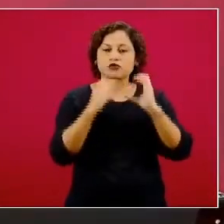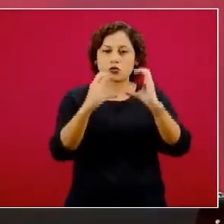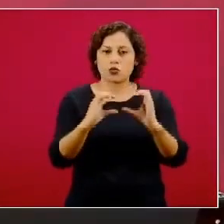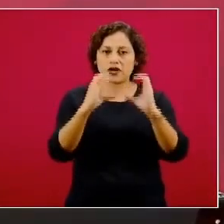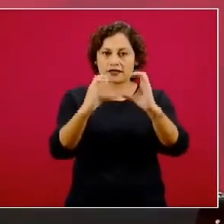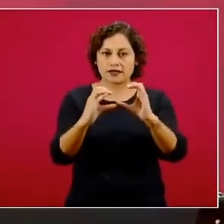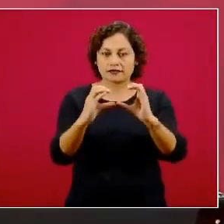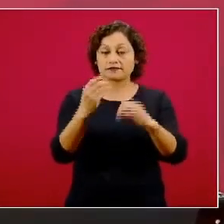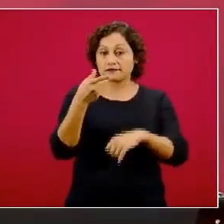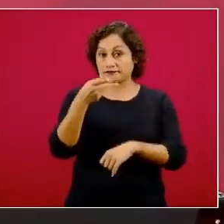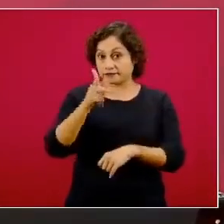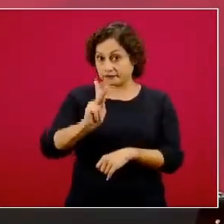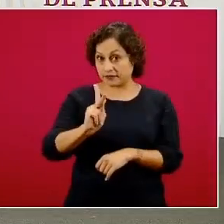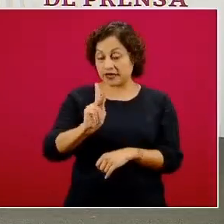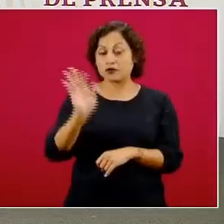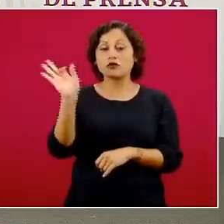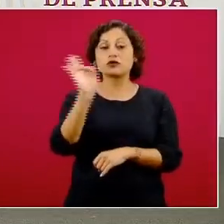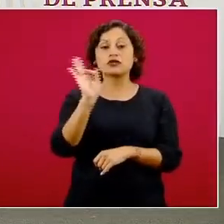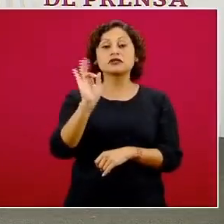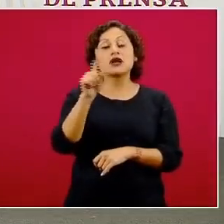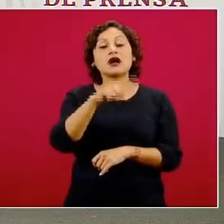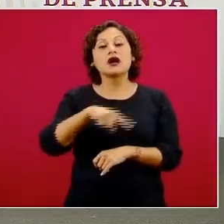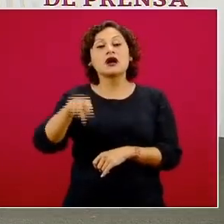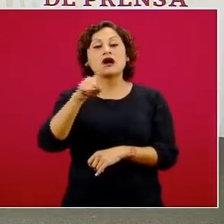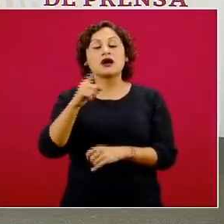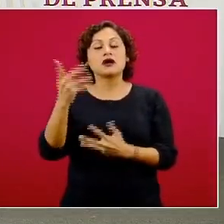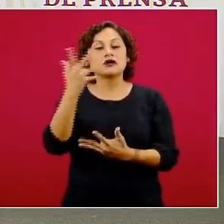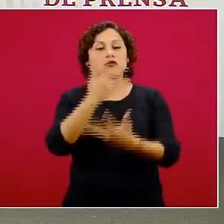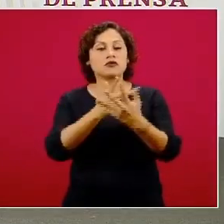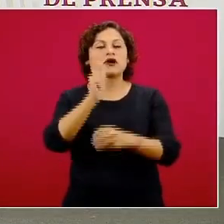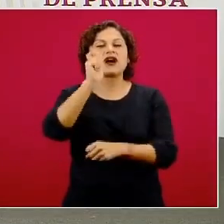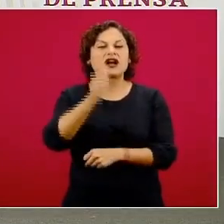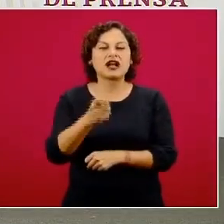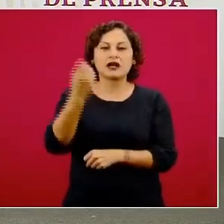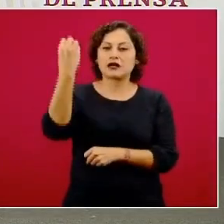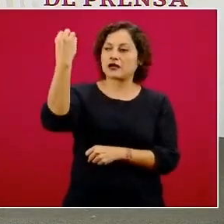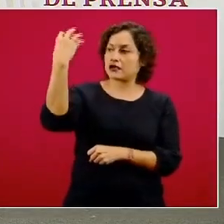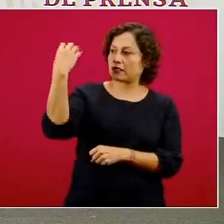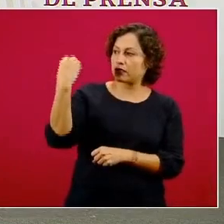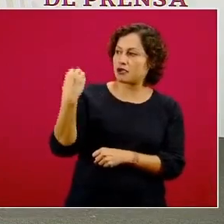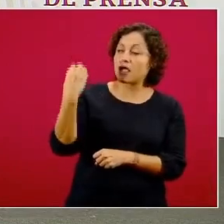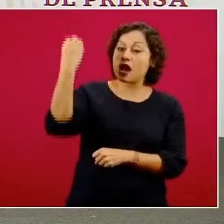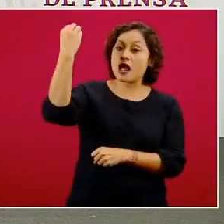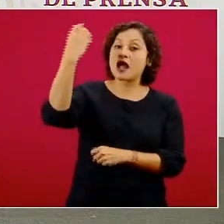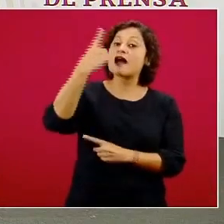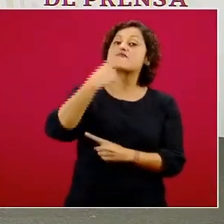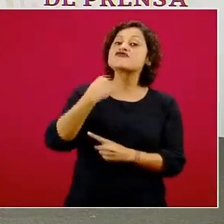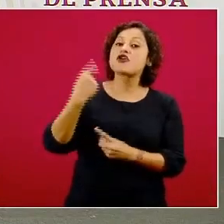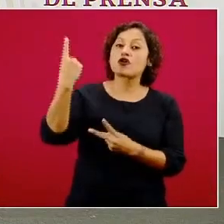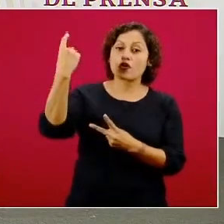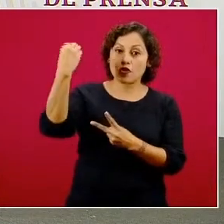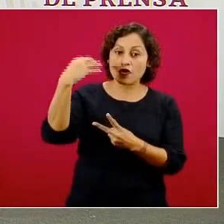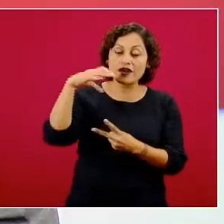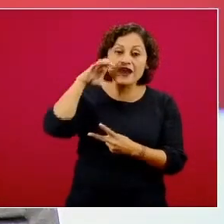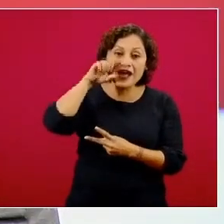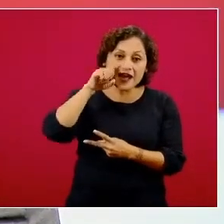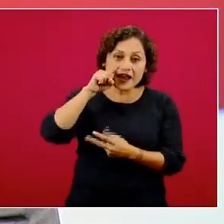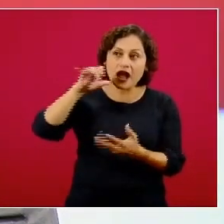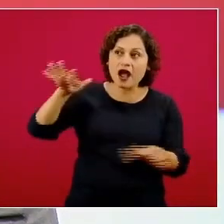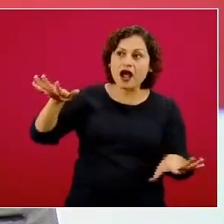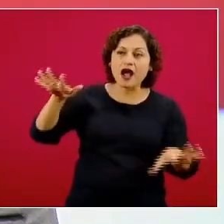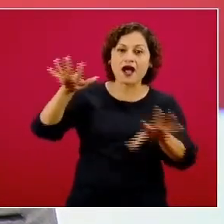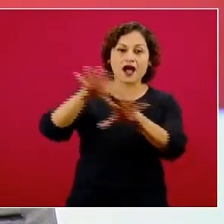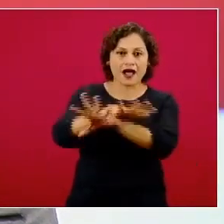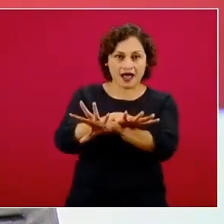confundir es si transitamos de rojo a naranja, como coloquialmente y hasta memes hay